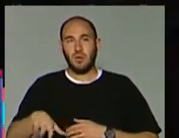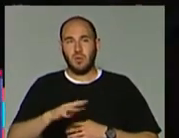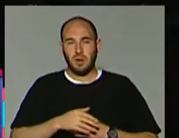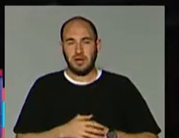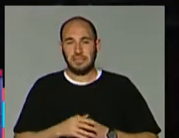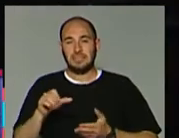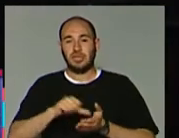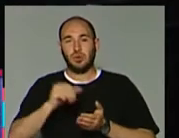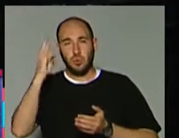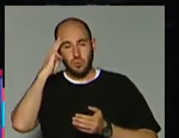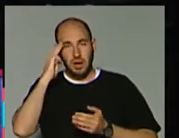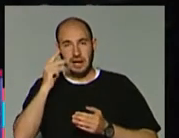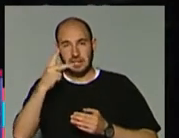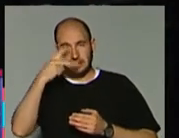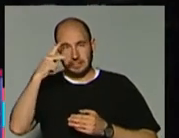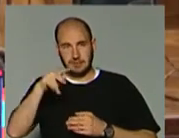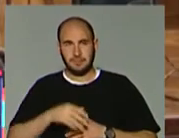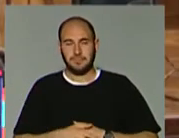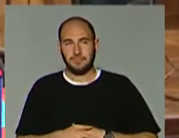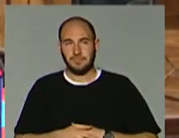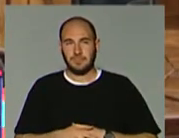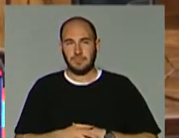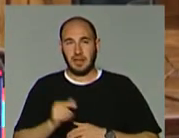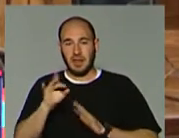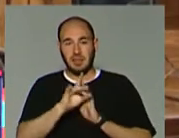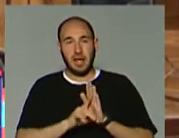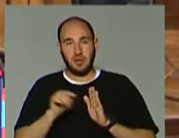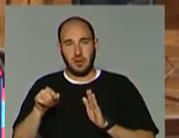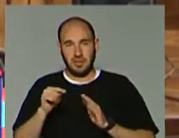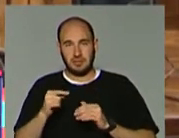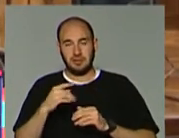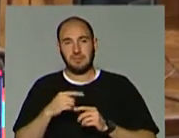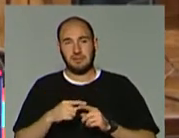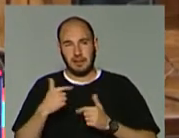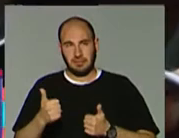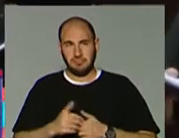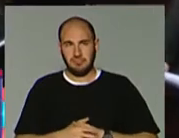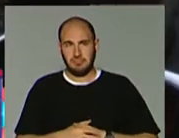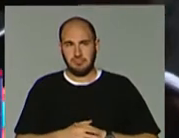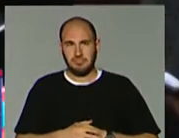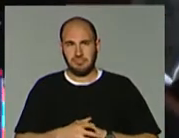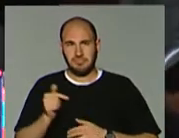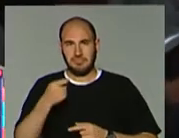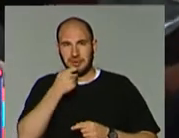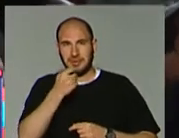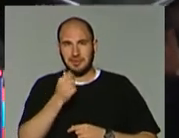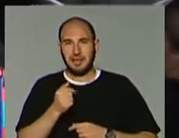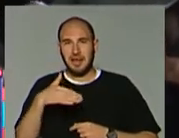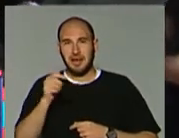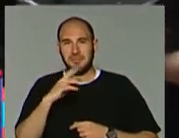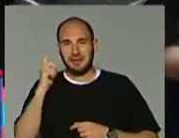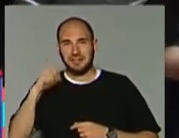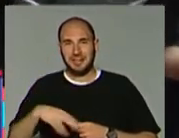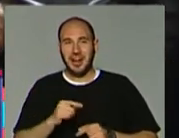en el Centro Cultural Néstor Kirchner, así que también es un dato para festejar. Vamos a la entrevista que le realizamos a Martín